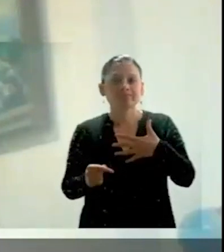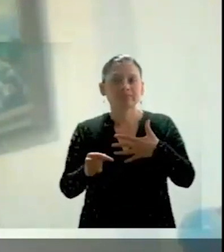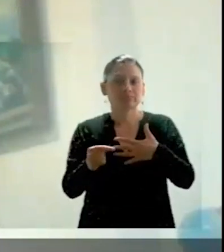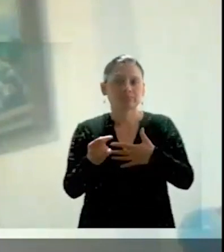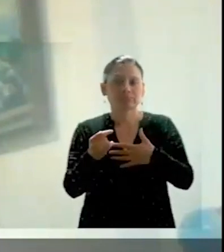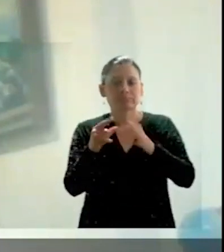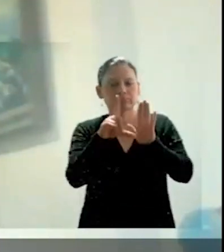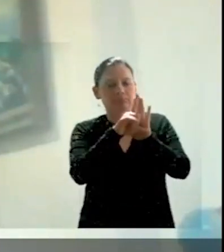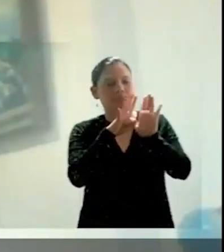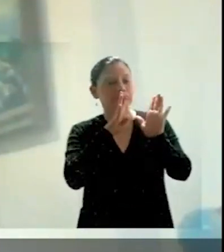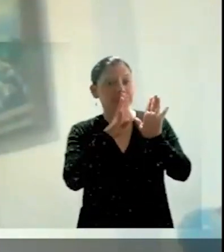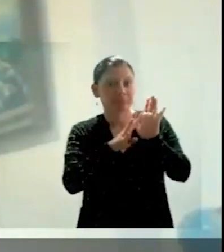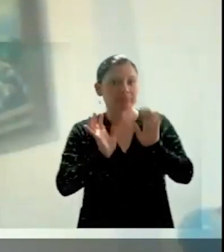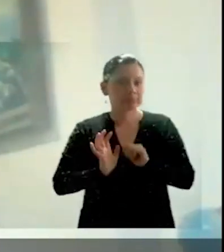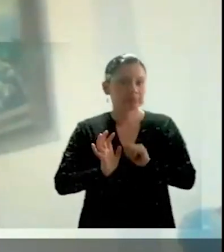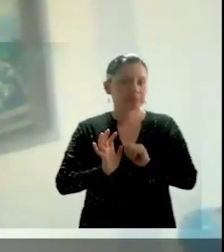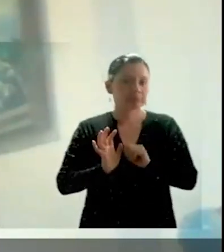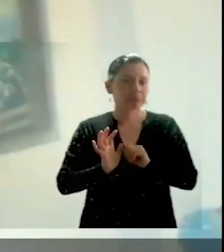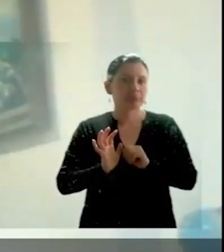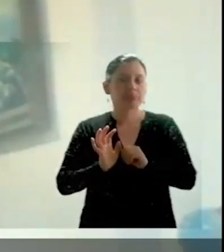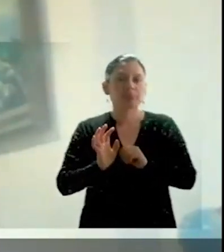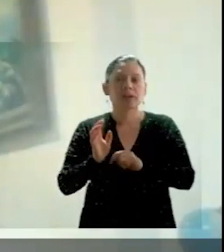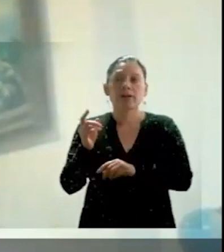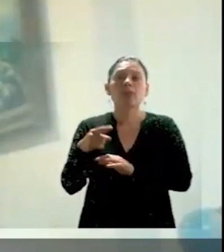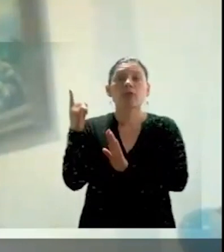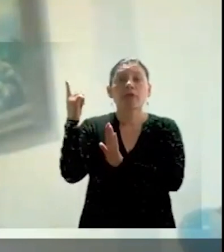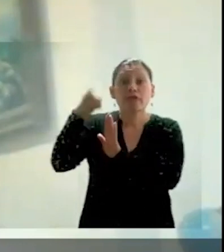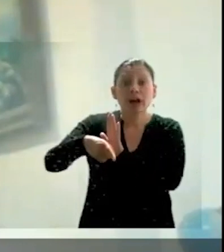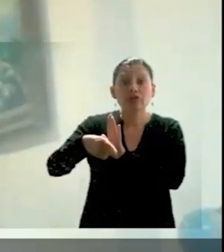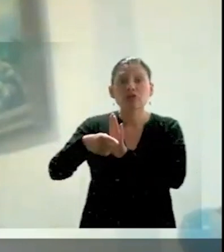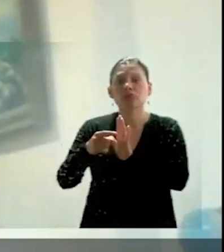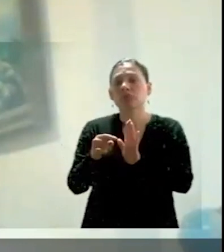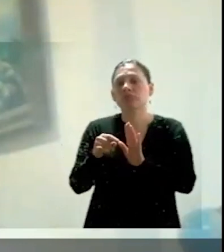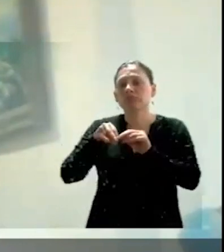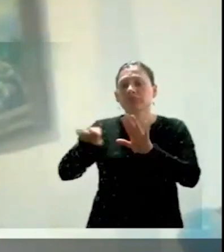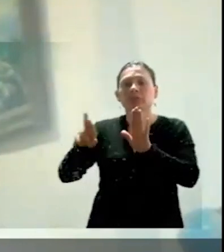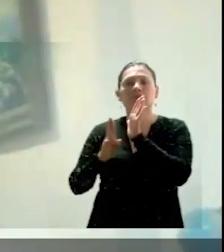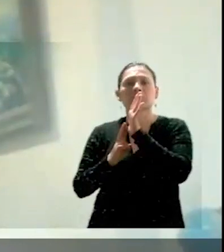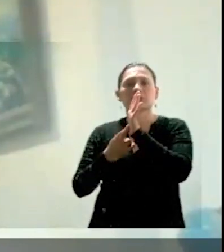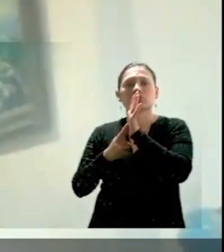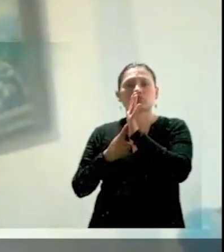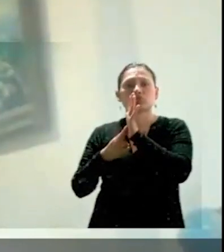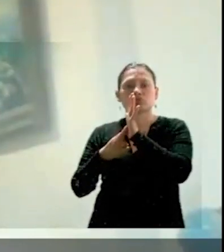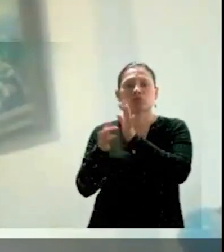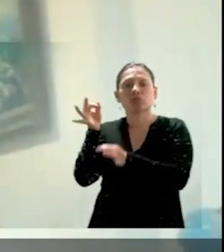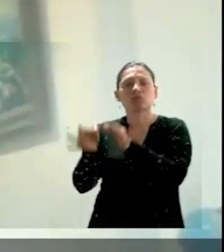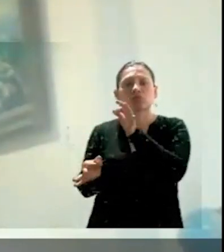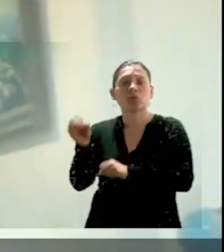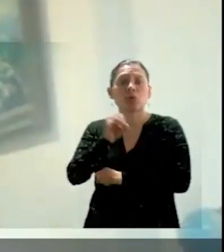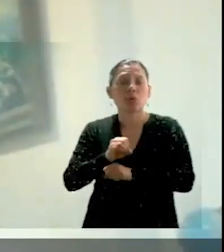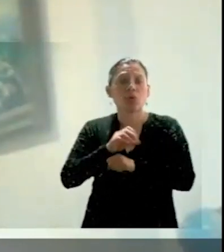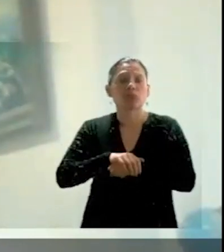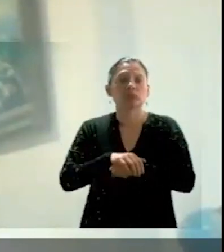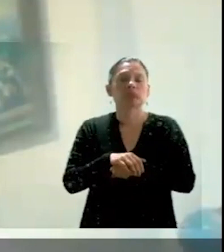delitos. Él decía que podría haber también un fallo a resolución judicial o que se pongan